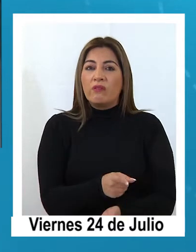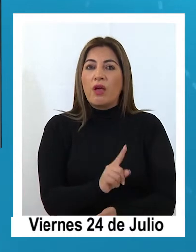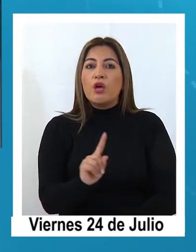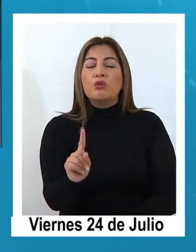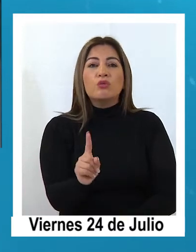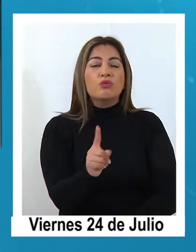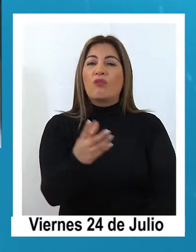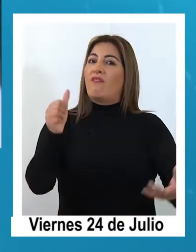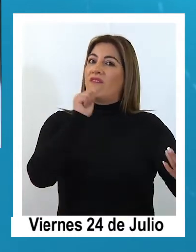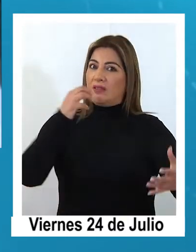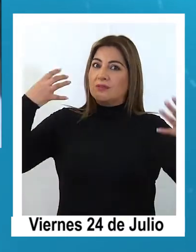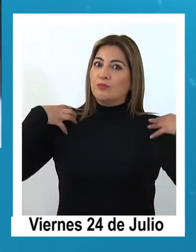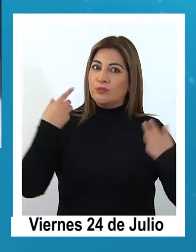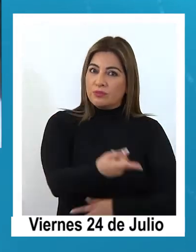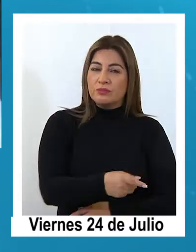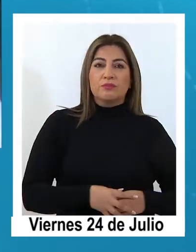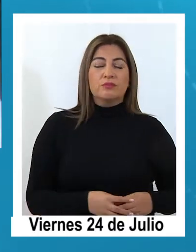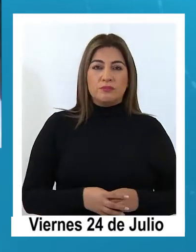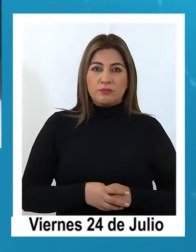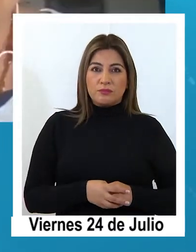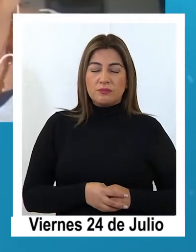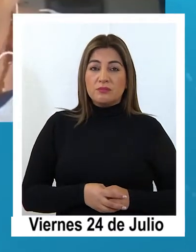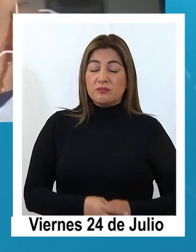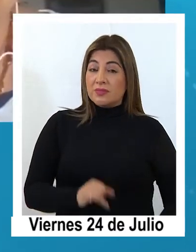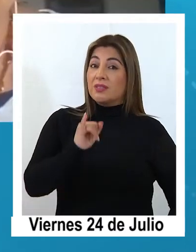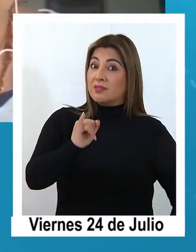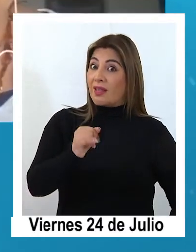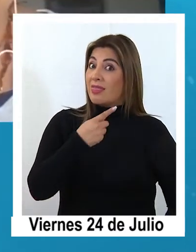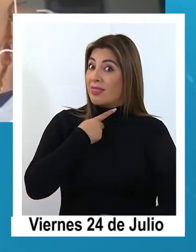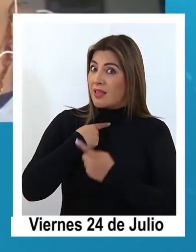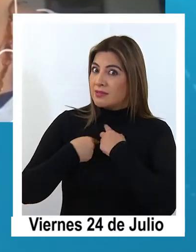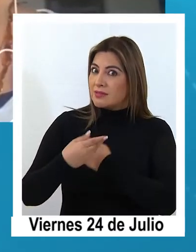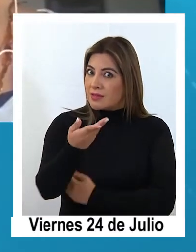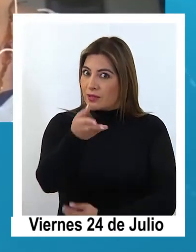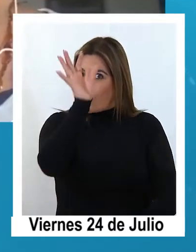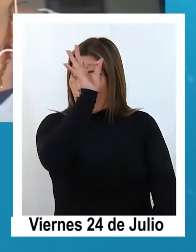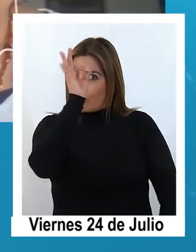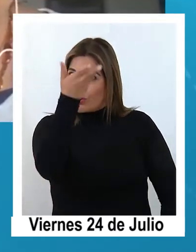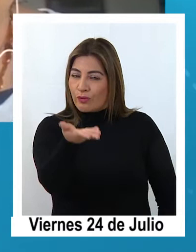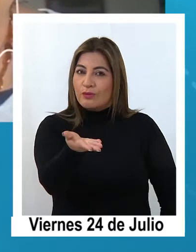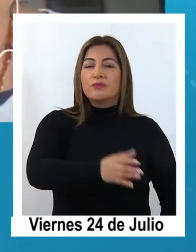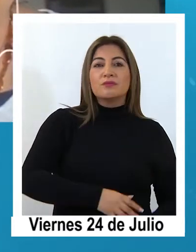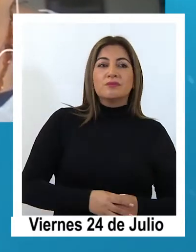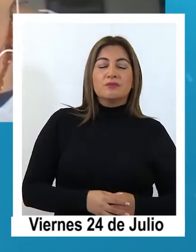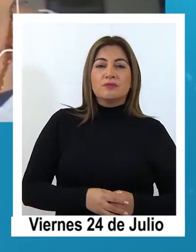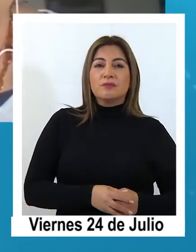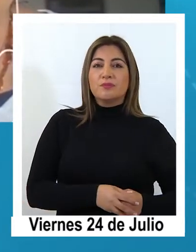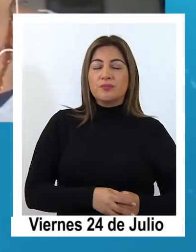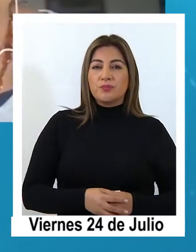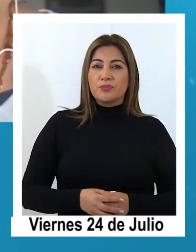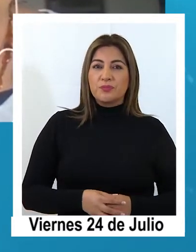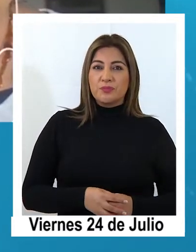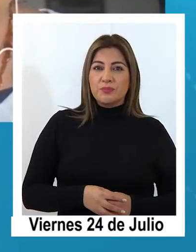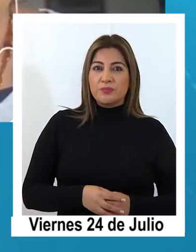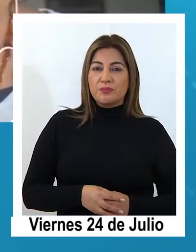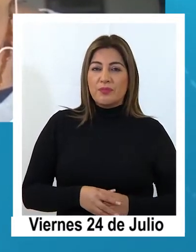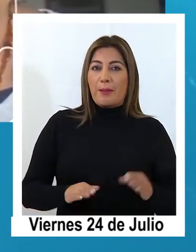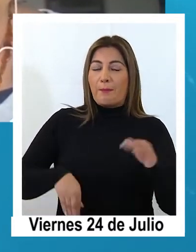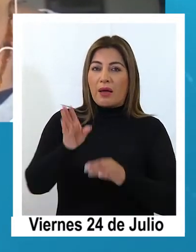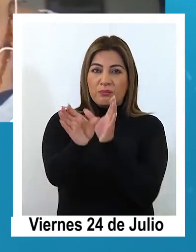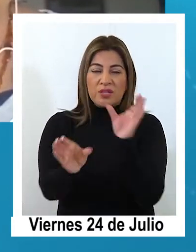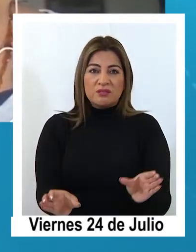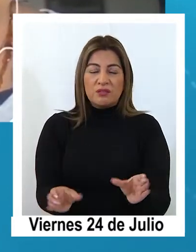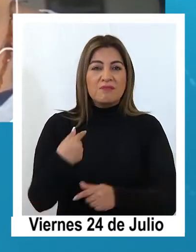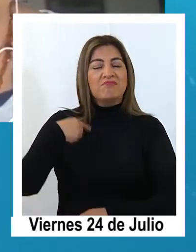no cubre suficientemente. Sí. Interesante, digamos, la visión que nos planteas, porque la mayoría